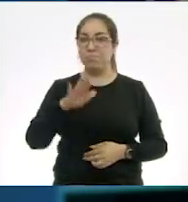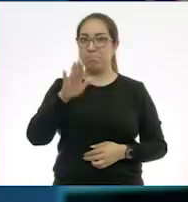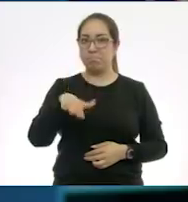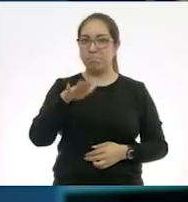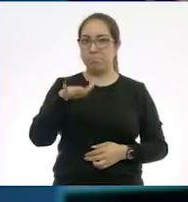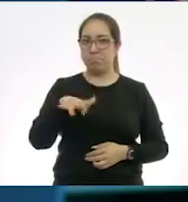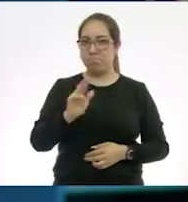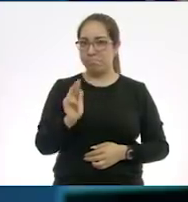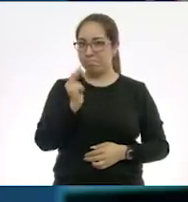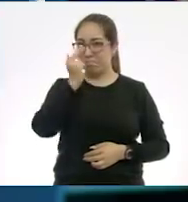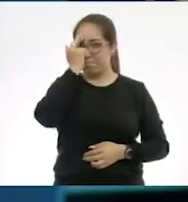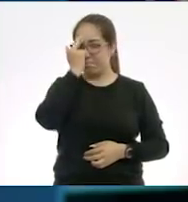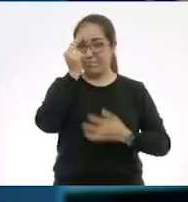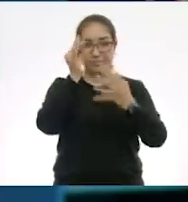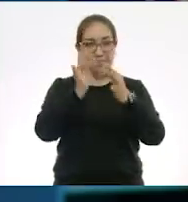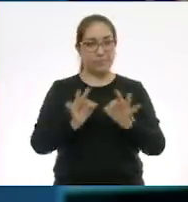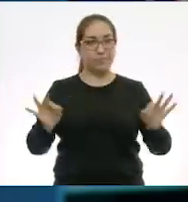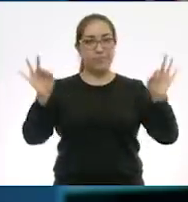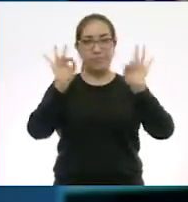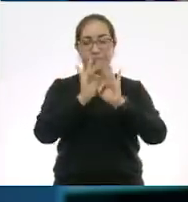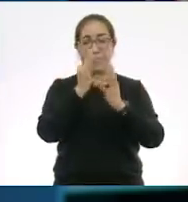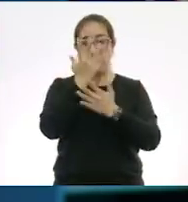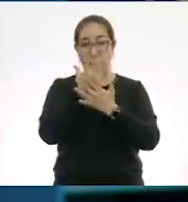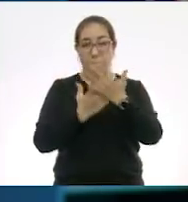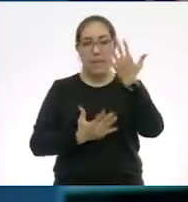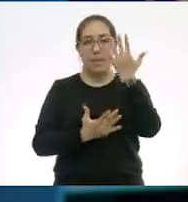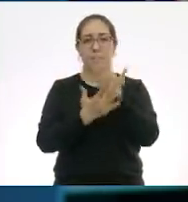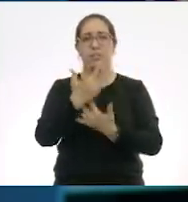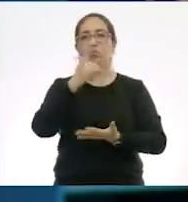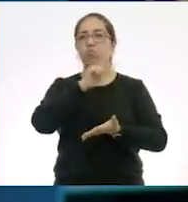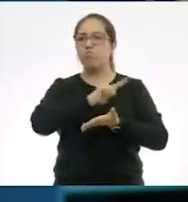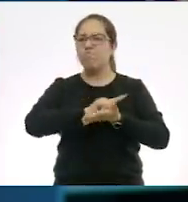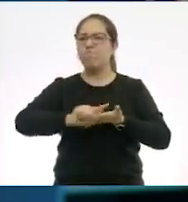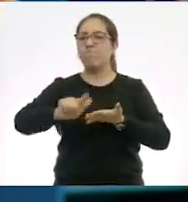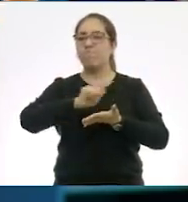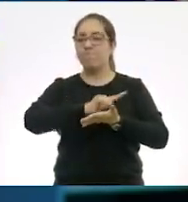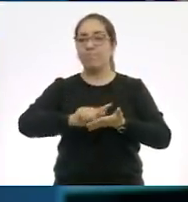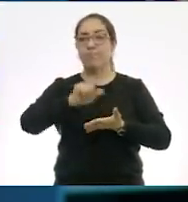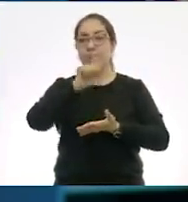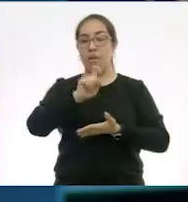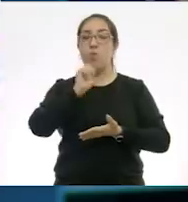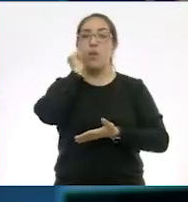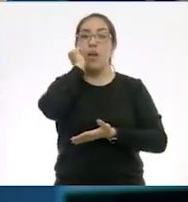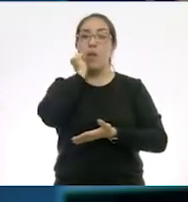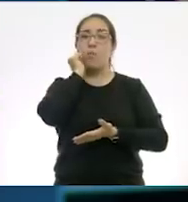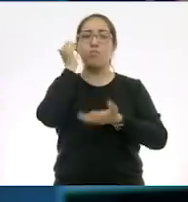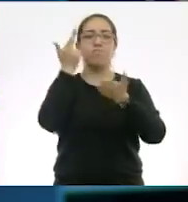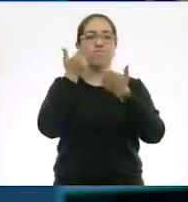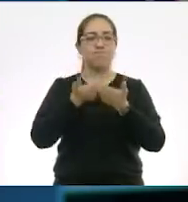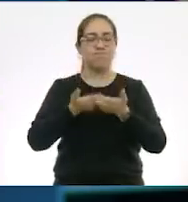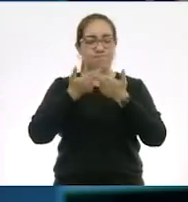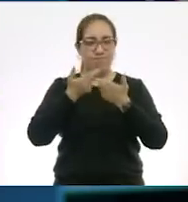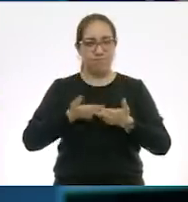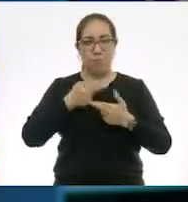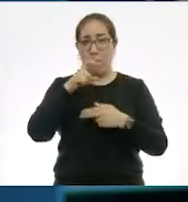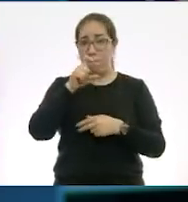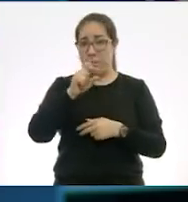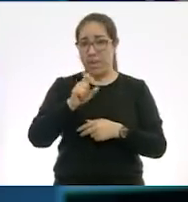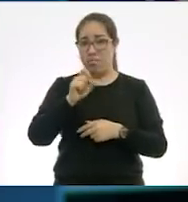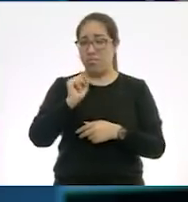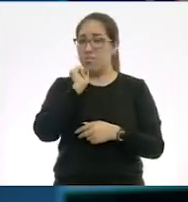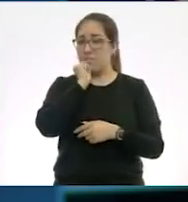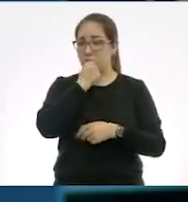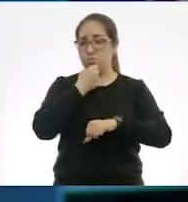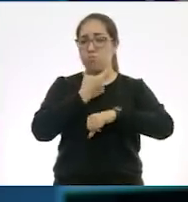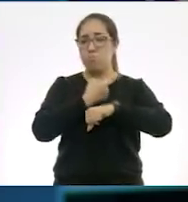Recuerda que es importante lavar muy bien tus manos con agua y con jabón durante 20 segundos. Si no